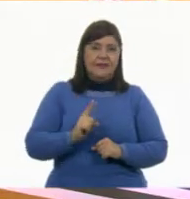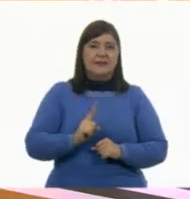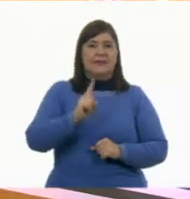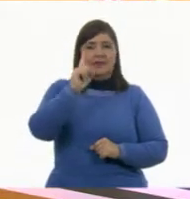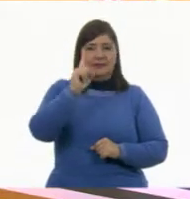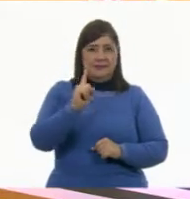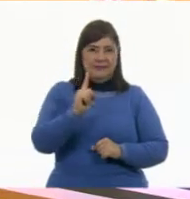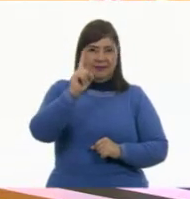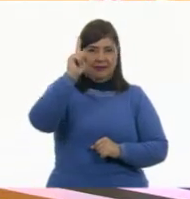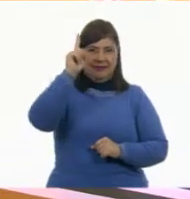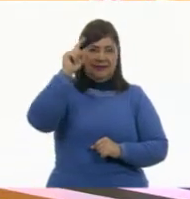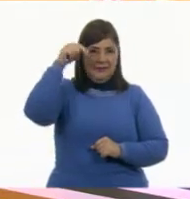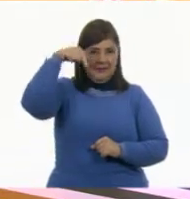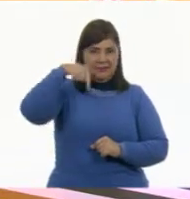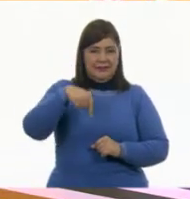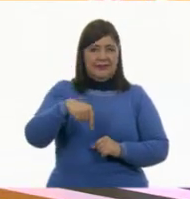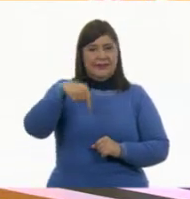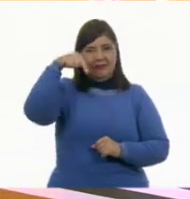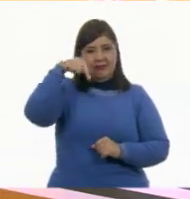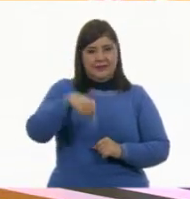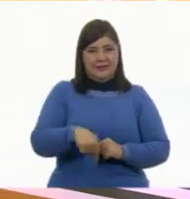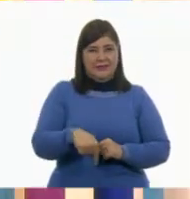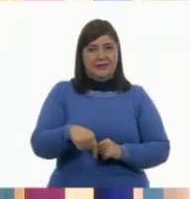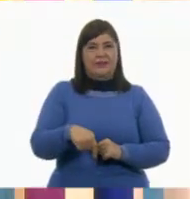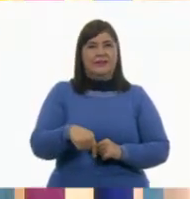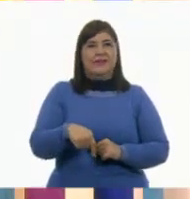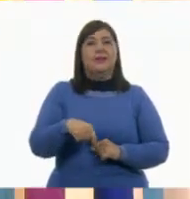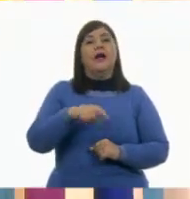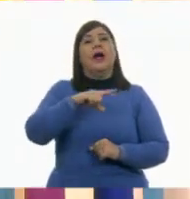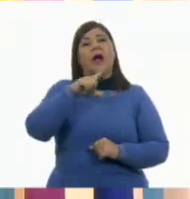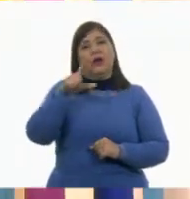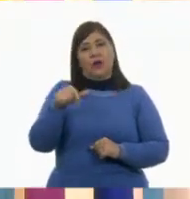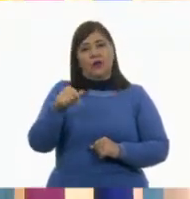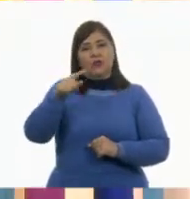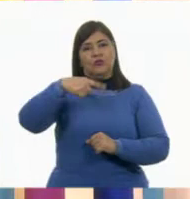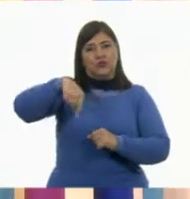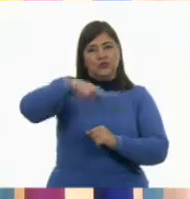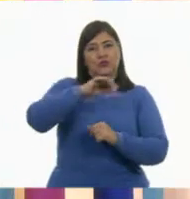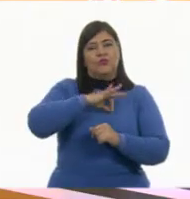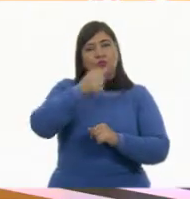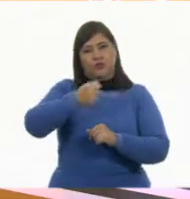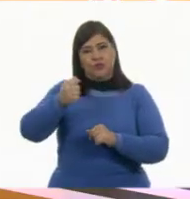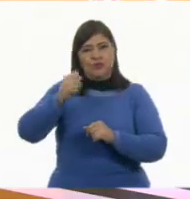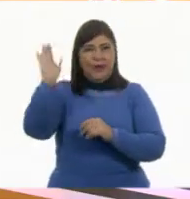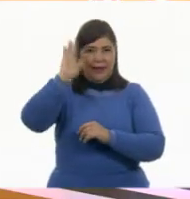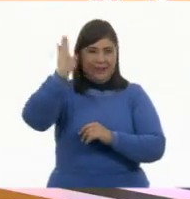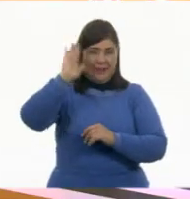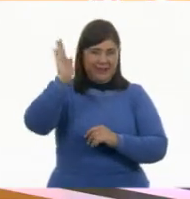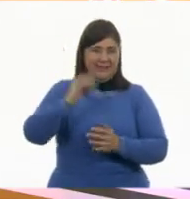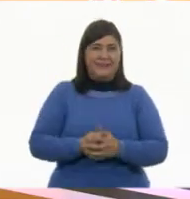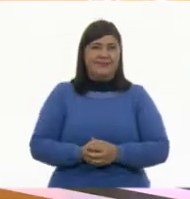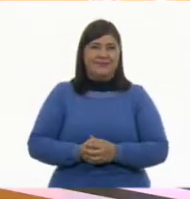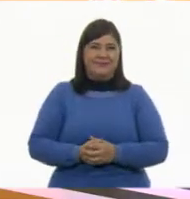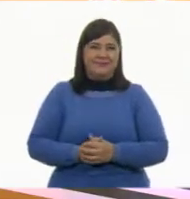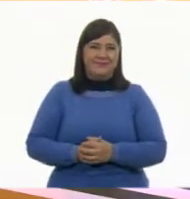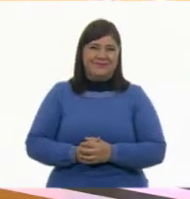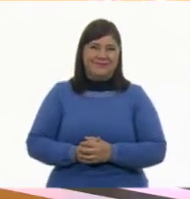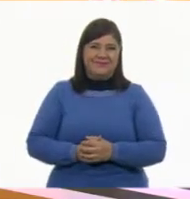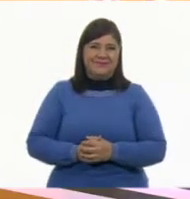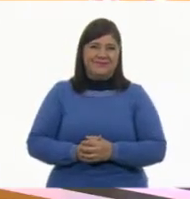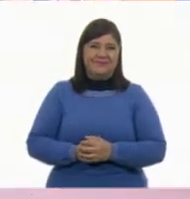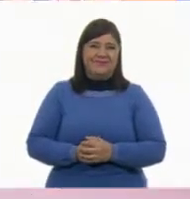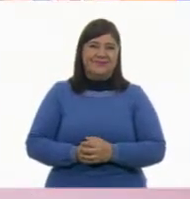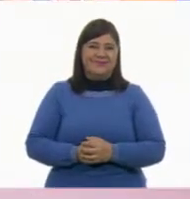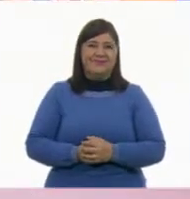atrás, arriba, arriba, abajo, abajo, y luego todo el mundo a saludar. Te